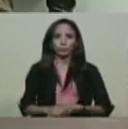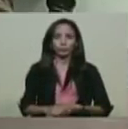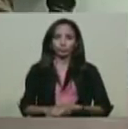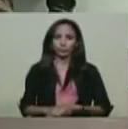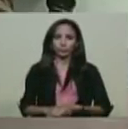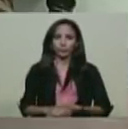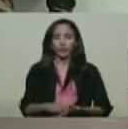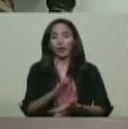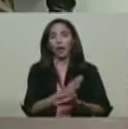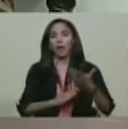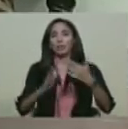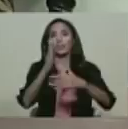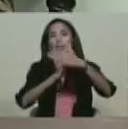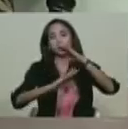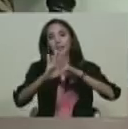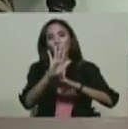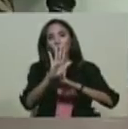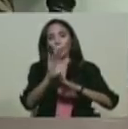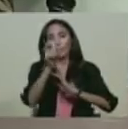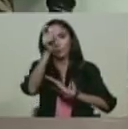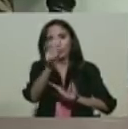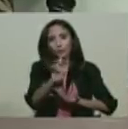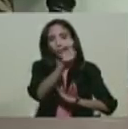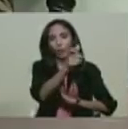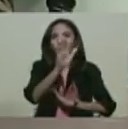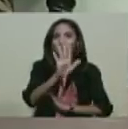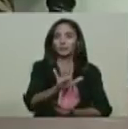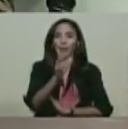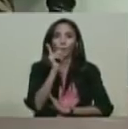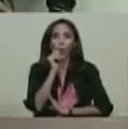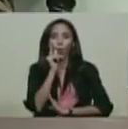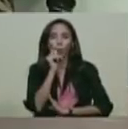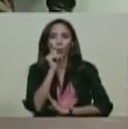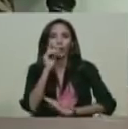de 5-5, ¿verdad? Cinco machos, pues.